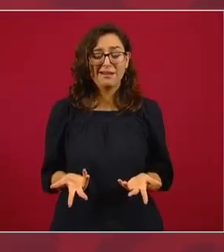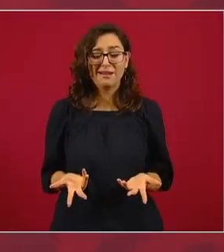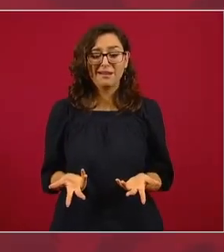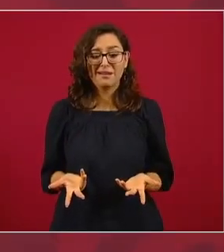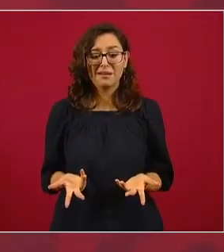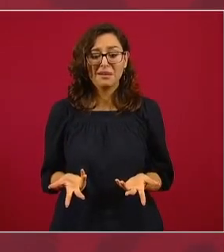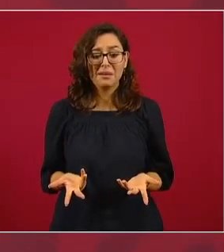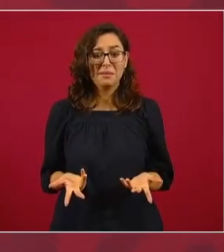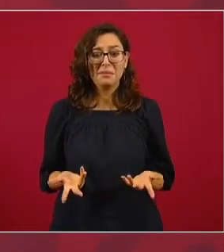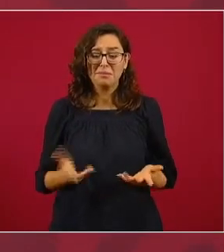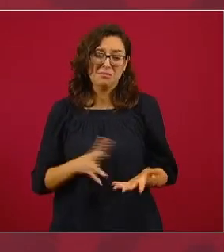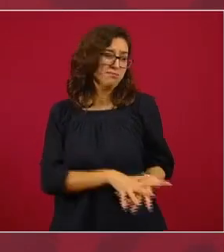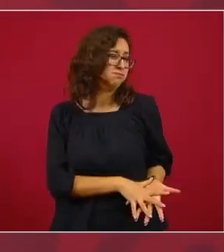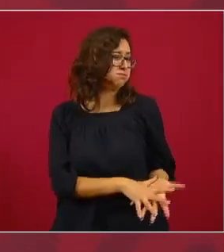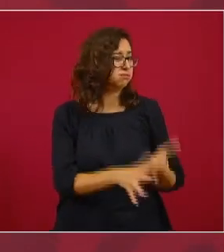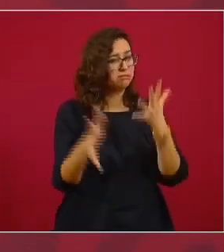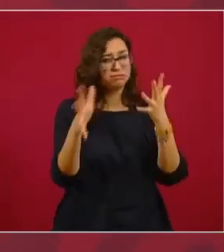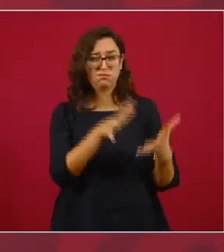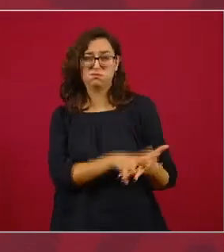y hubo muchísima violencia.